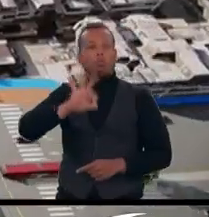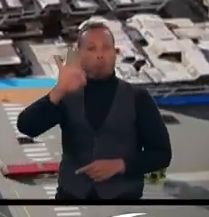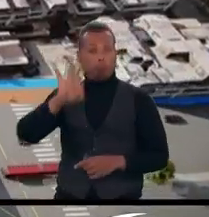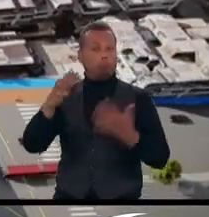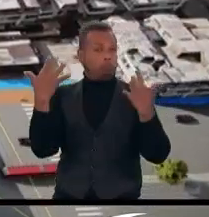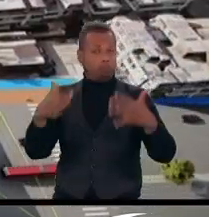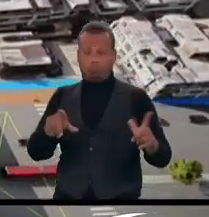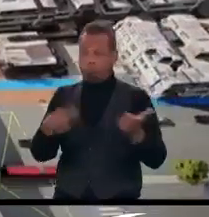en un 16% y el intercambiador vial de la calle 72 presenta un avance del 27%. Frente a